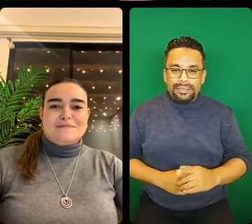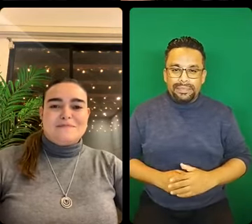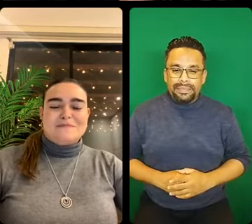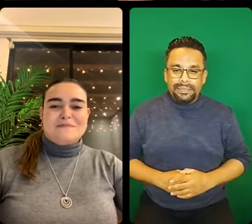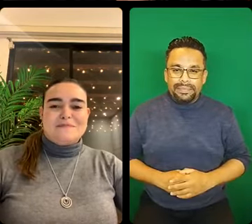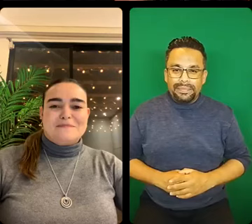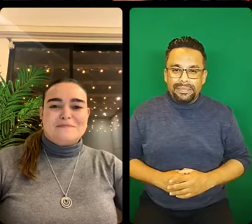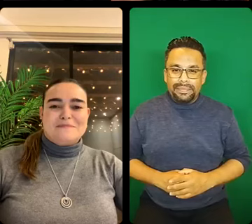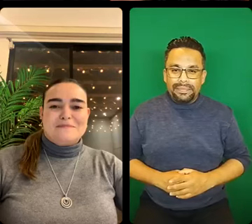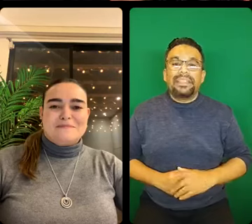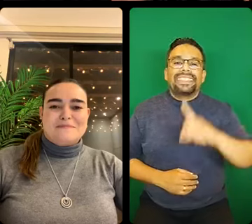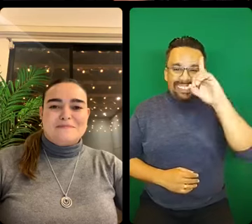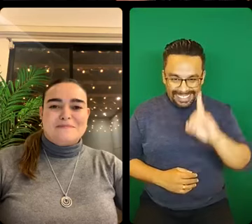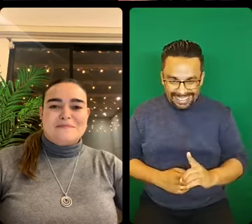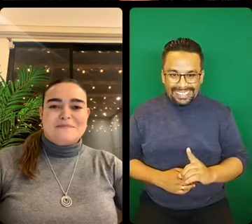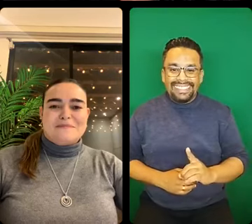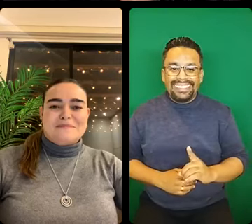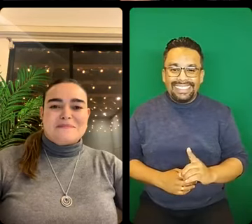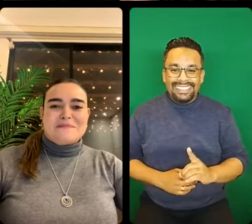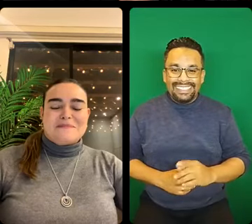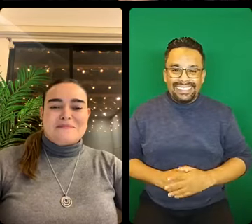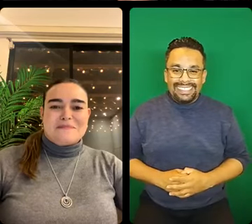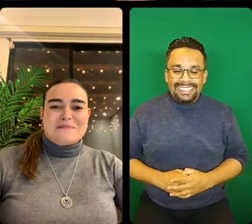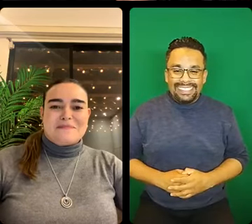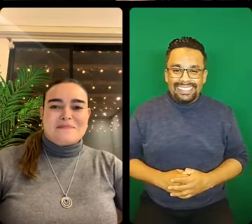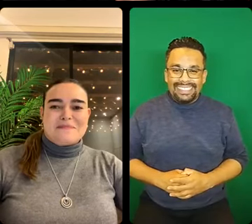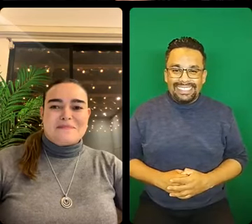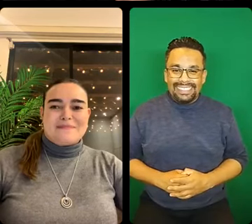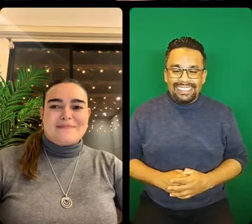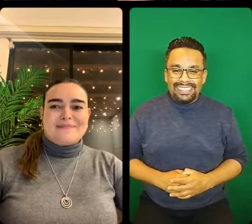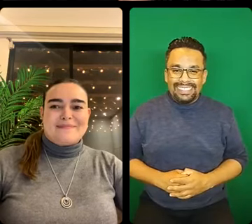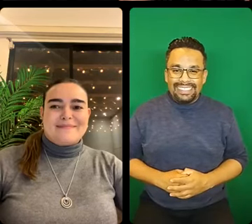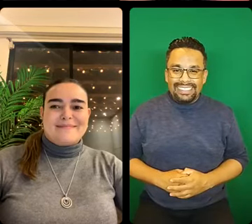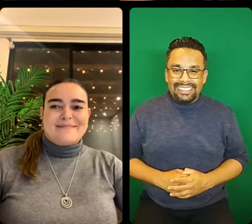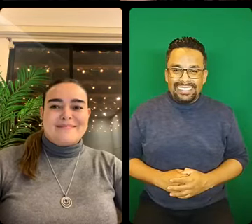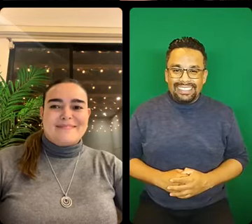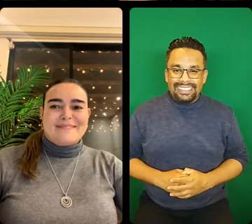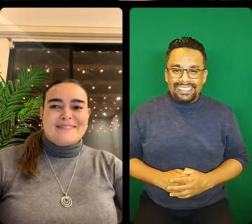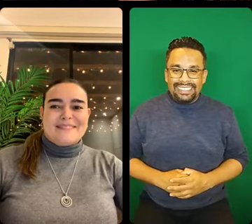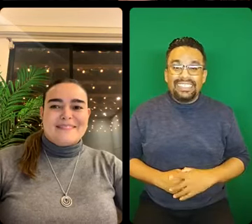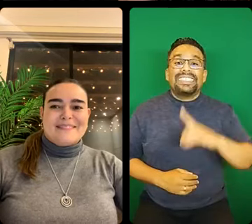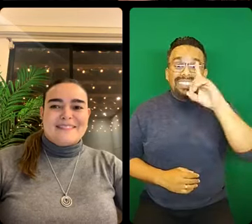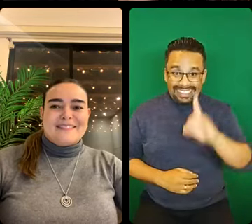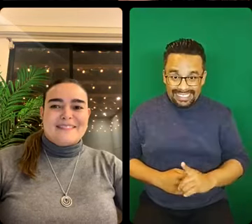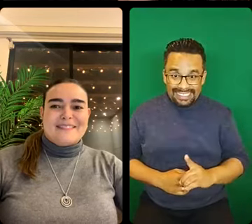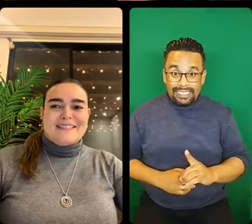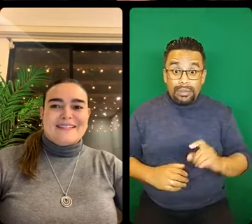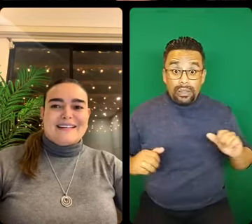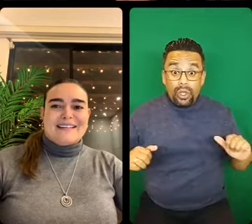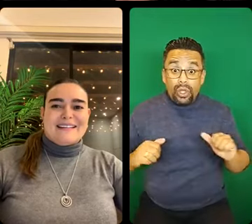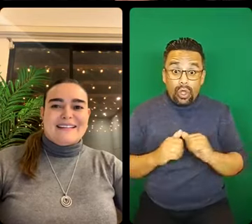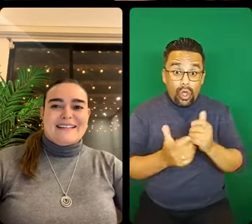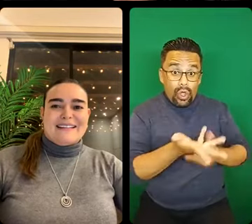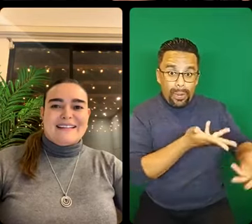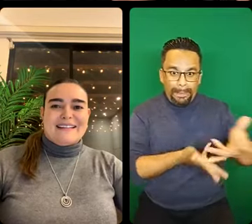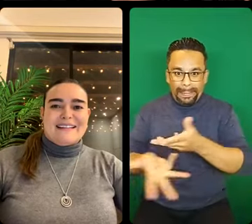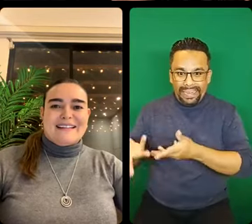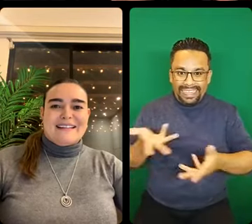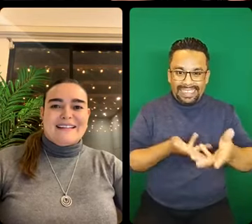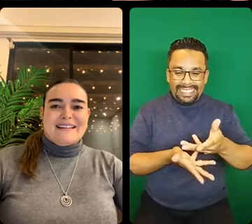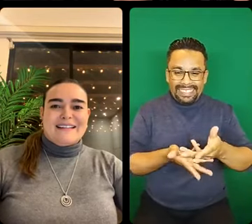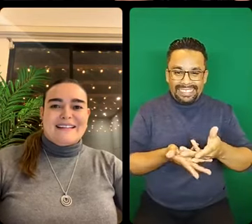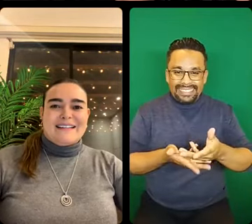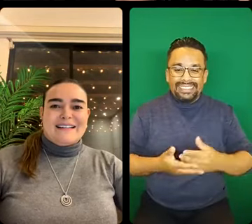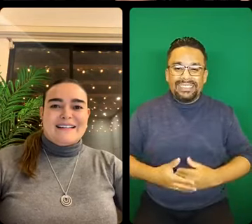Lancheros, Decisiones, Yarek Luna Solórzano, Decisiones Compartidas, Carla